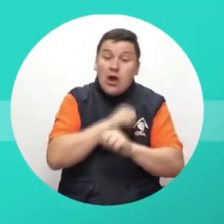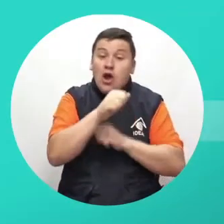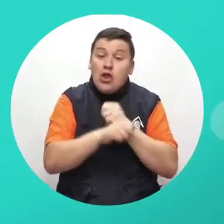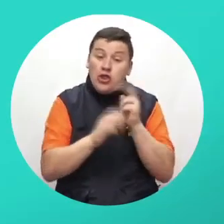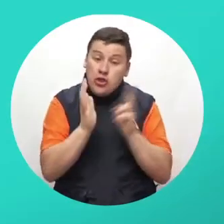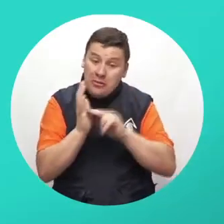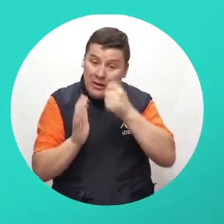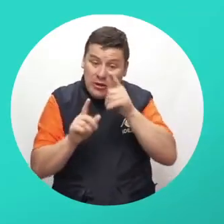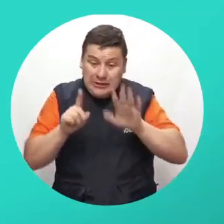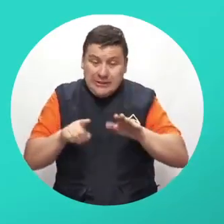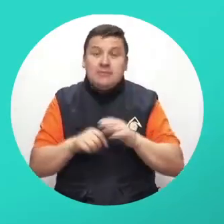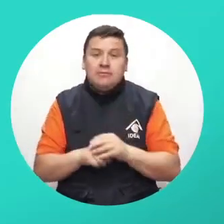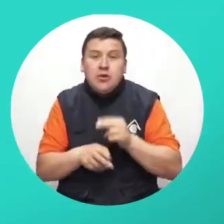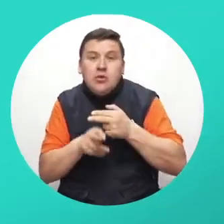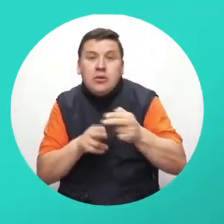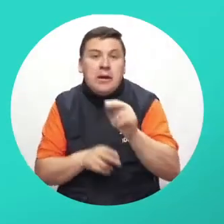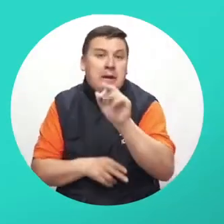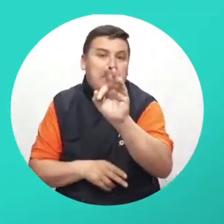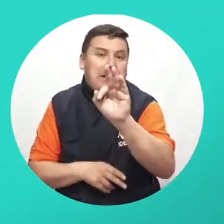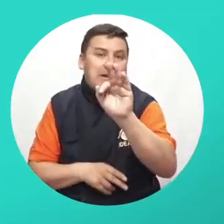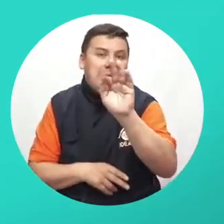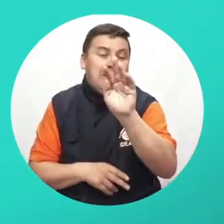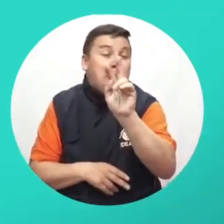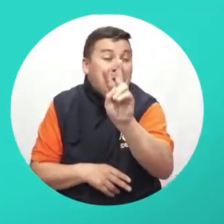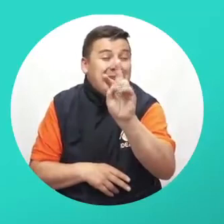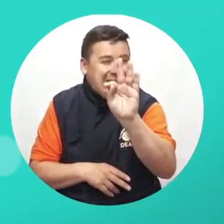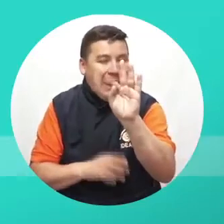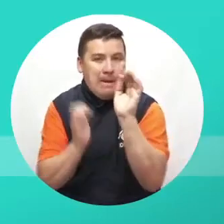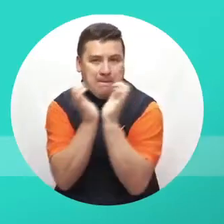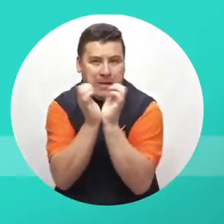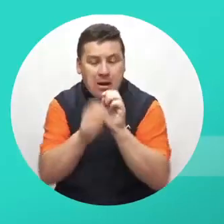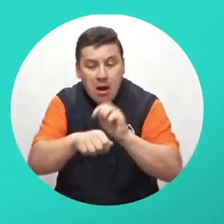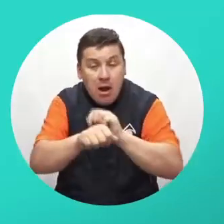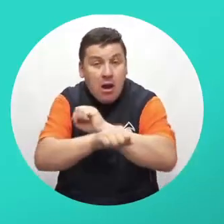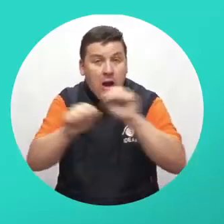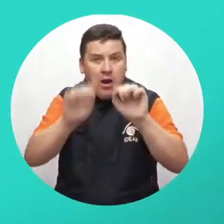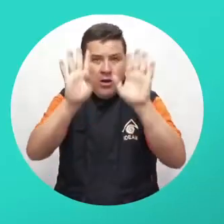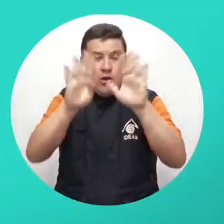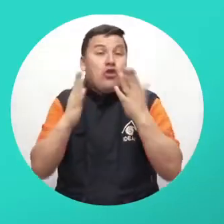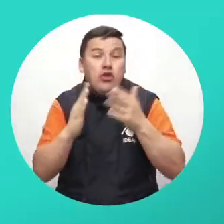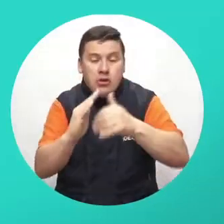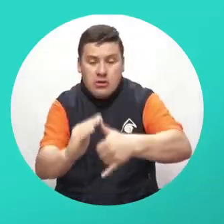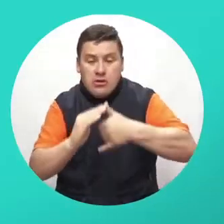2017 y primer semestre de 2018. El próximo 23 de mayo a las 9